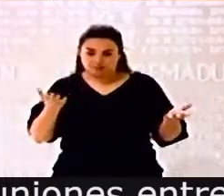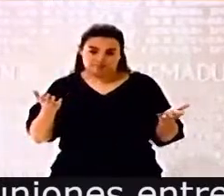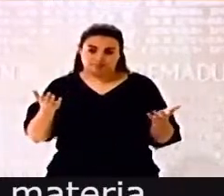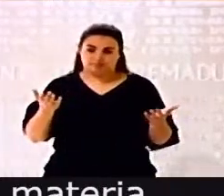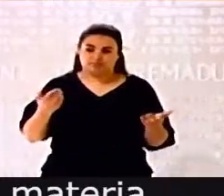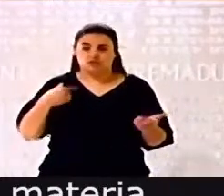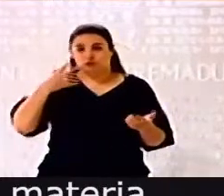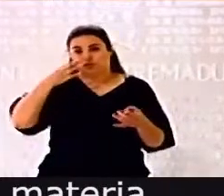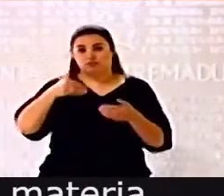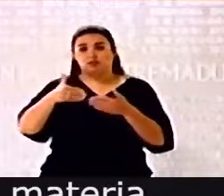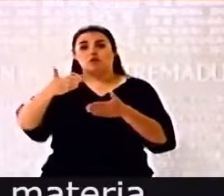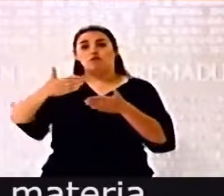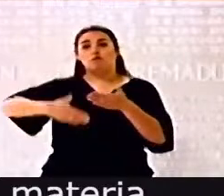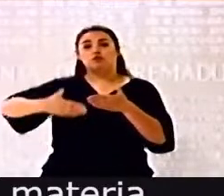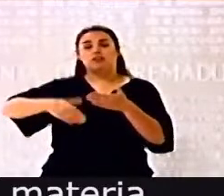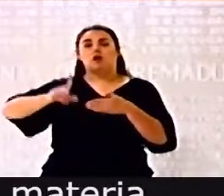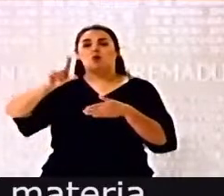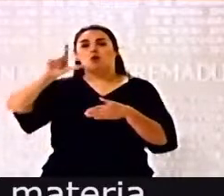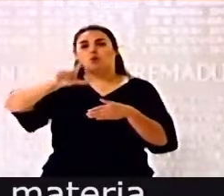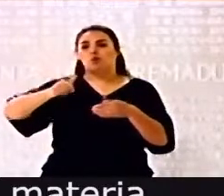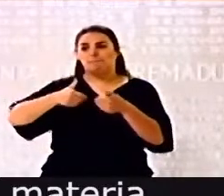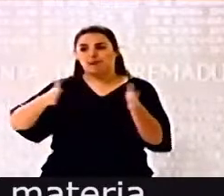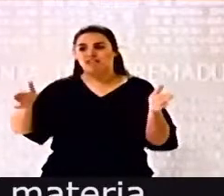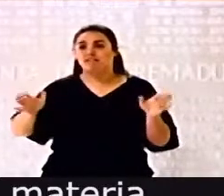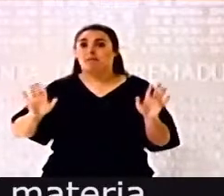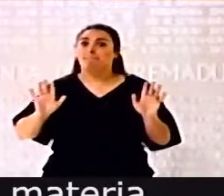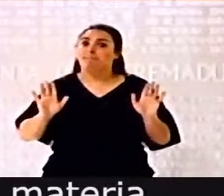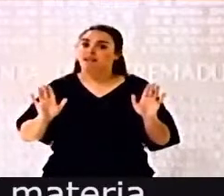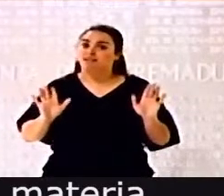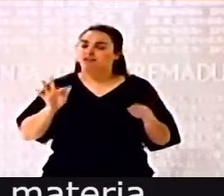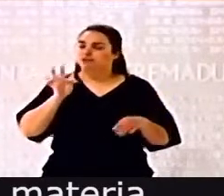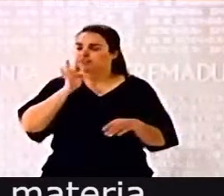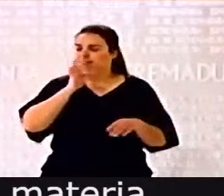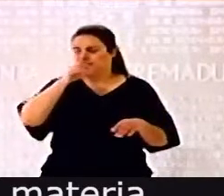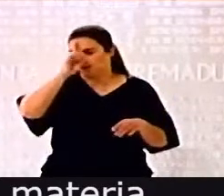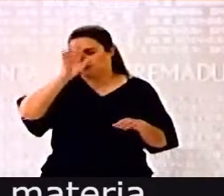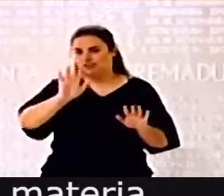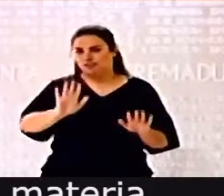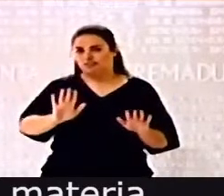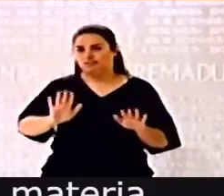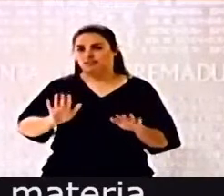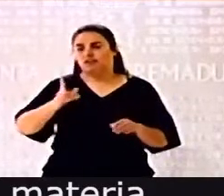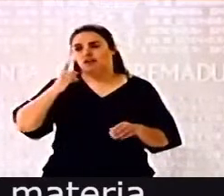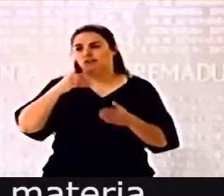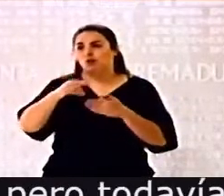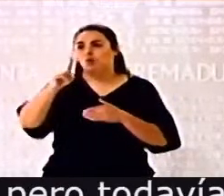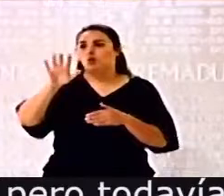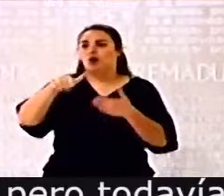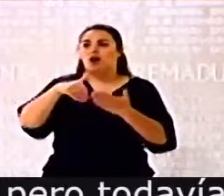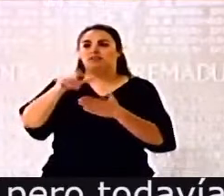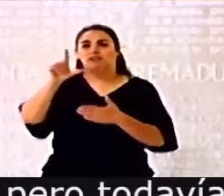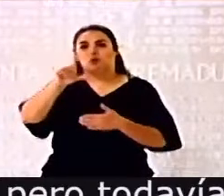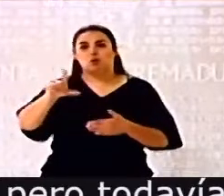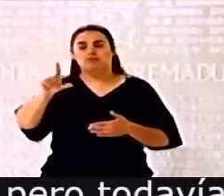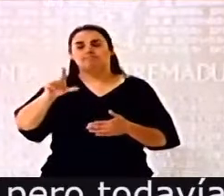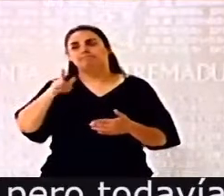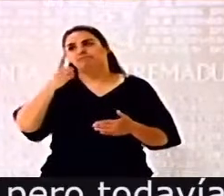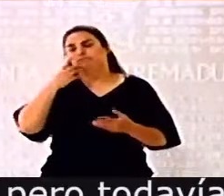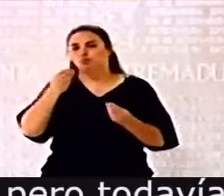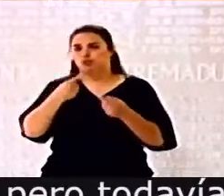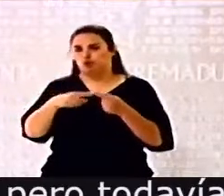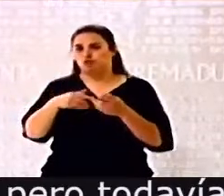preveemos que las fronteras se abran el 1 de julio, pero todavía de aquí al 1 de julio pueden ocurrir muchas